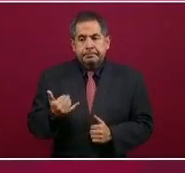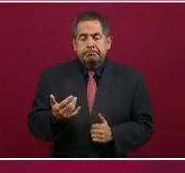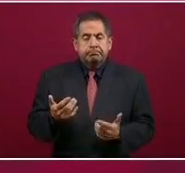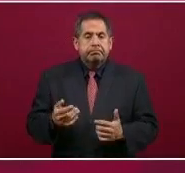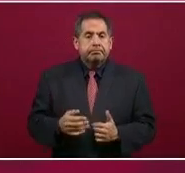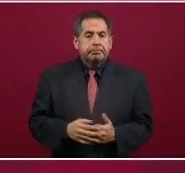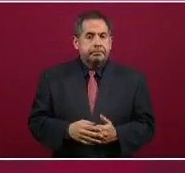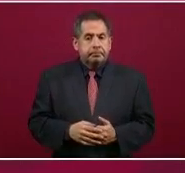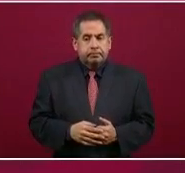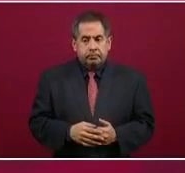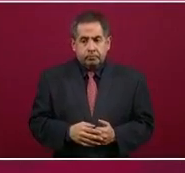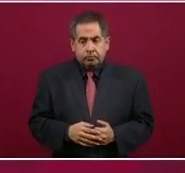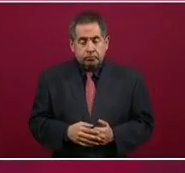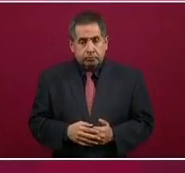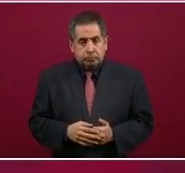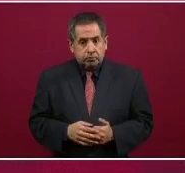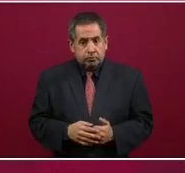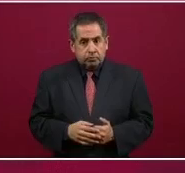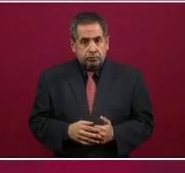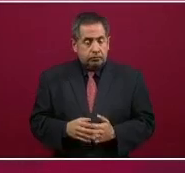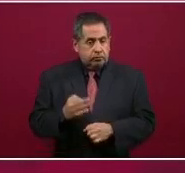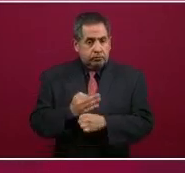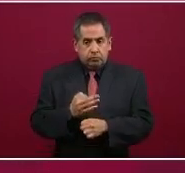y vamos a